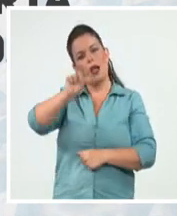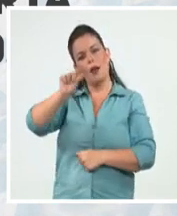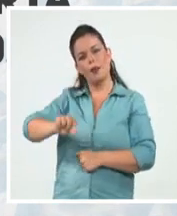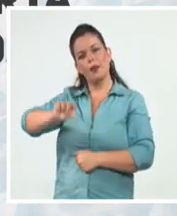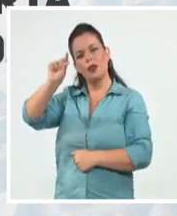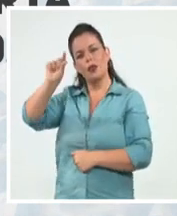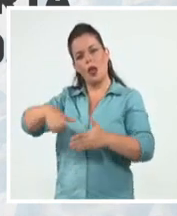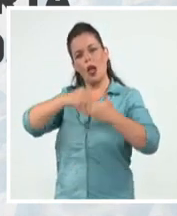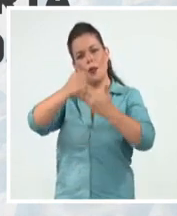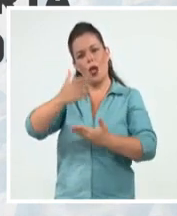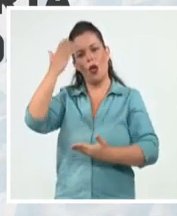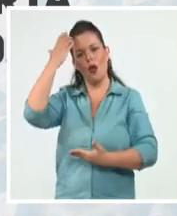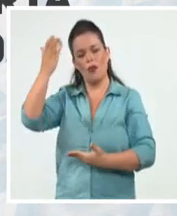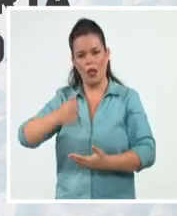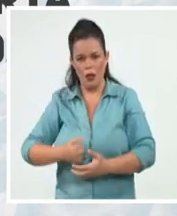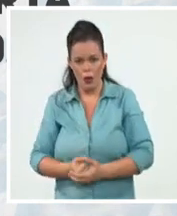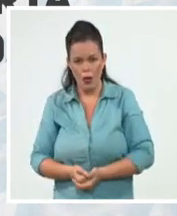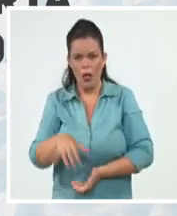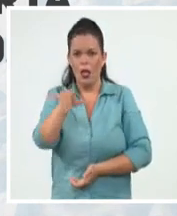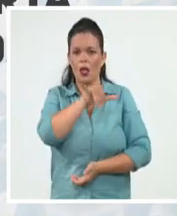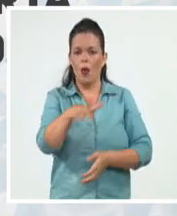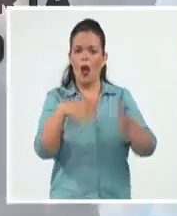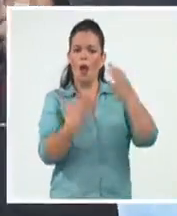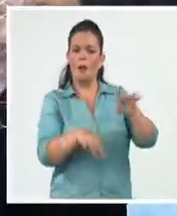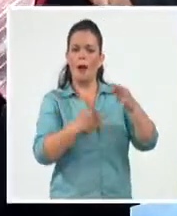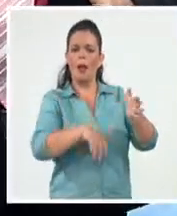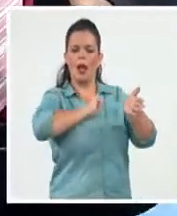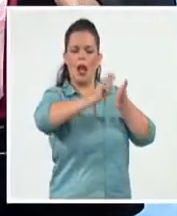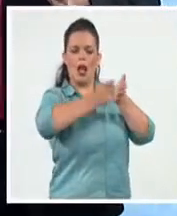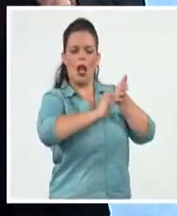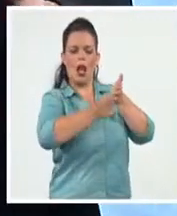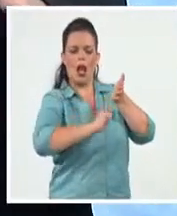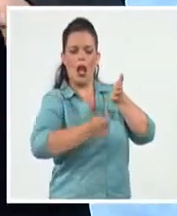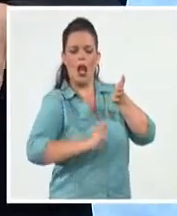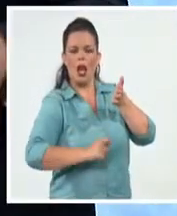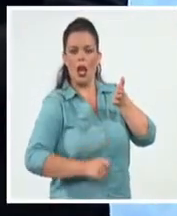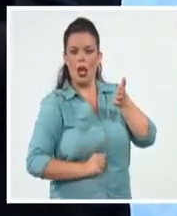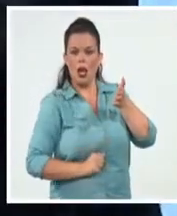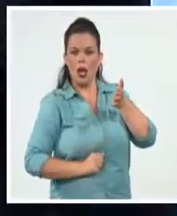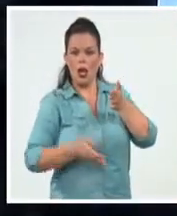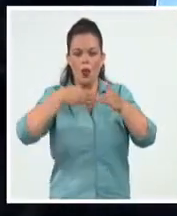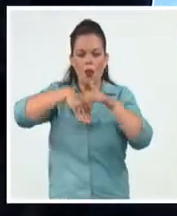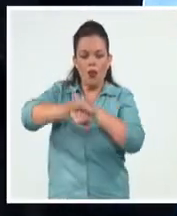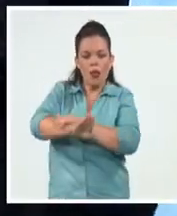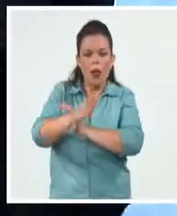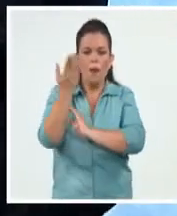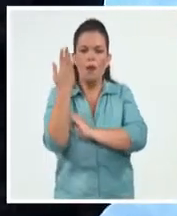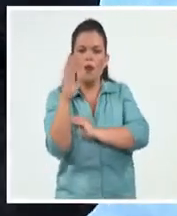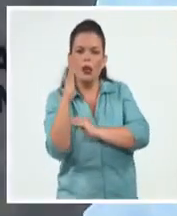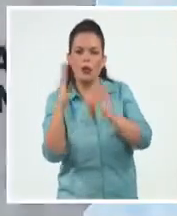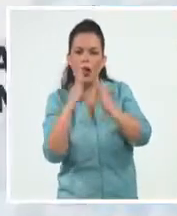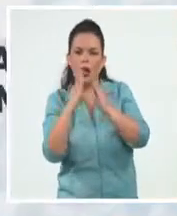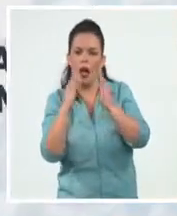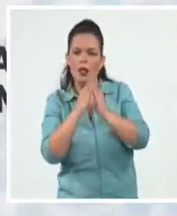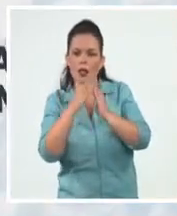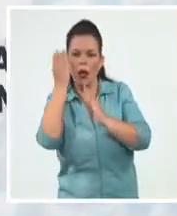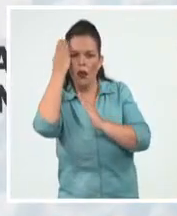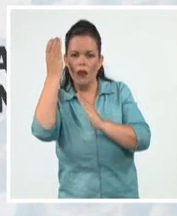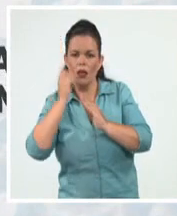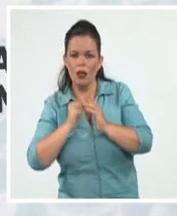pasar notas por debajo de la puerta y arrojarles excremento. Vean ustedes estos ejemplos. Sabotear las redes